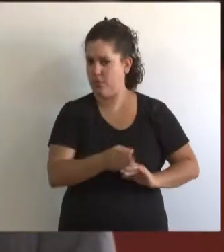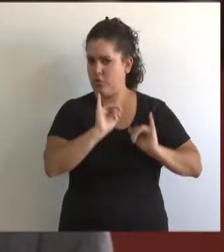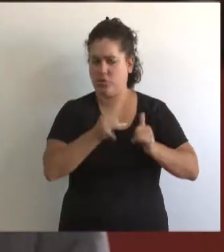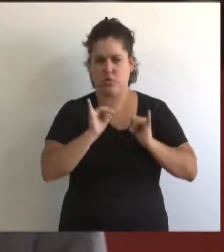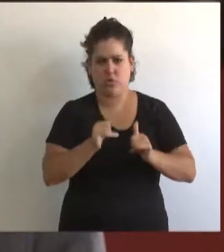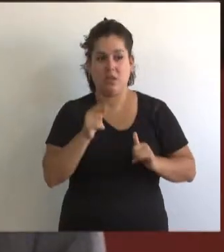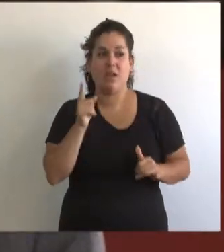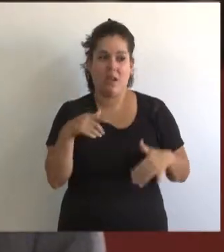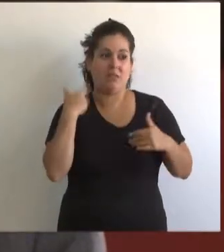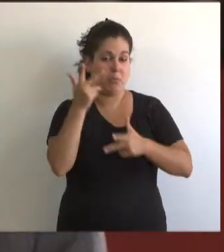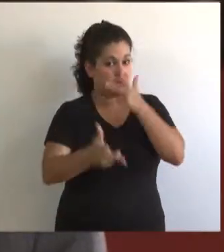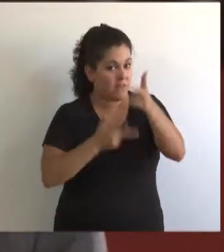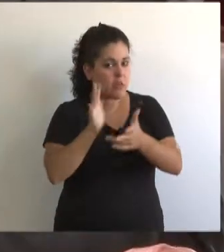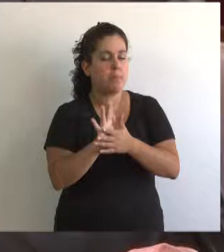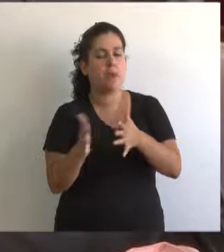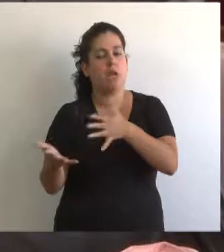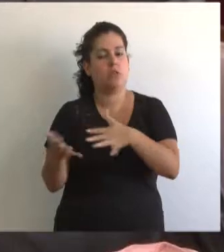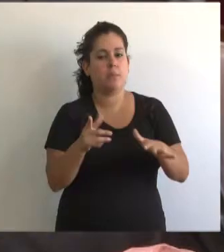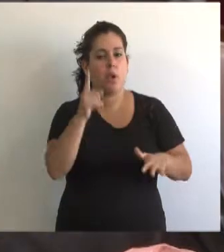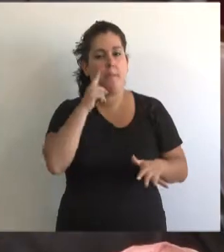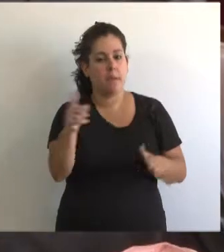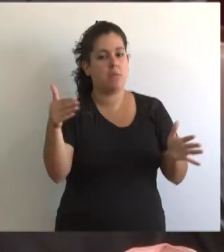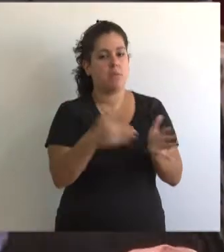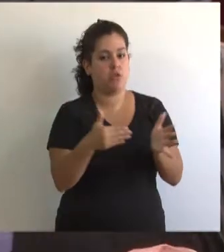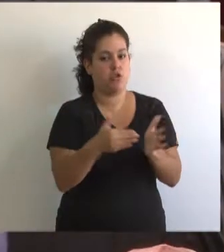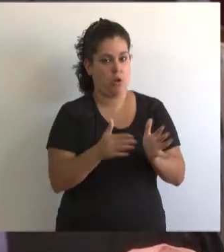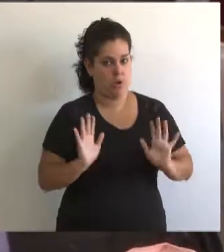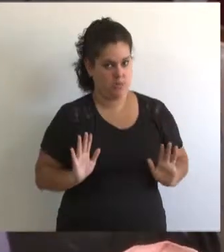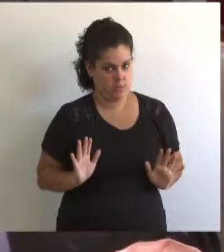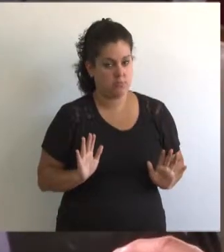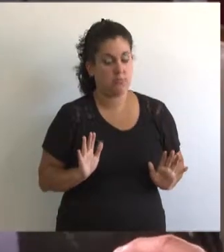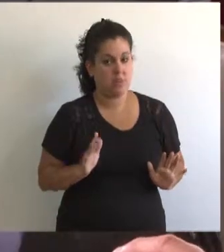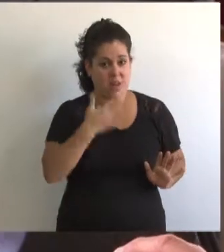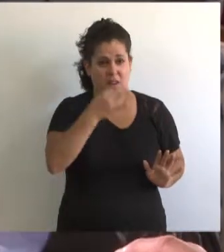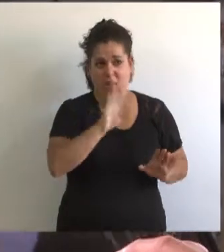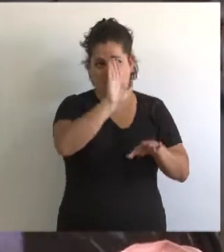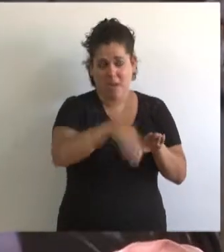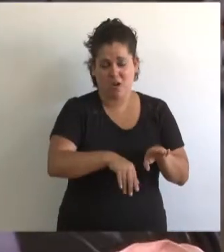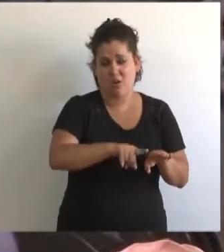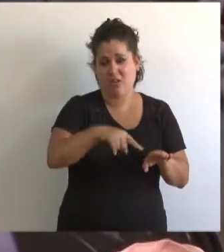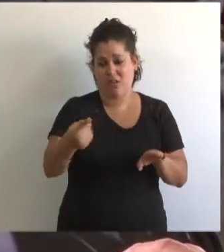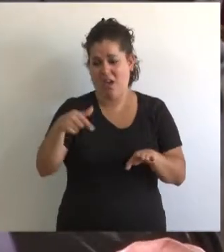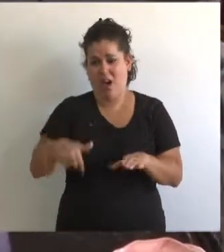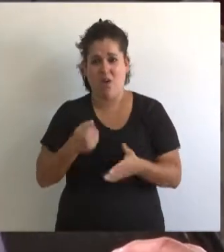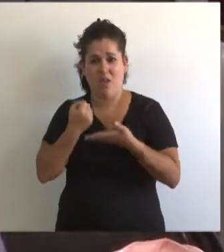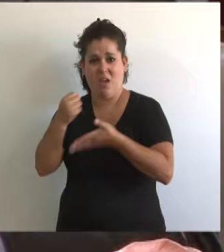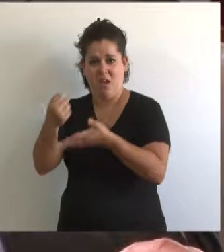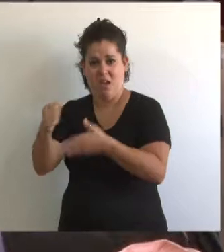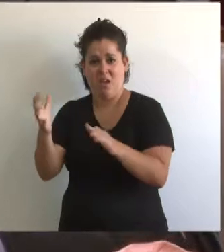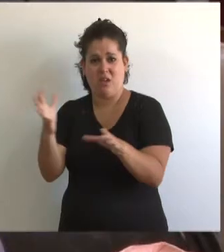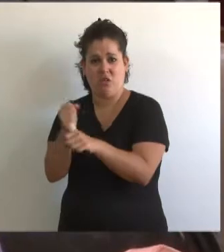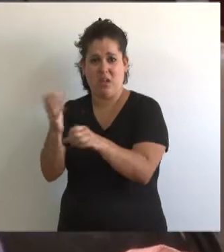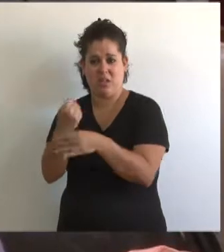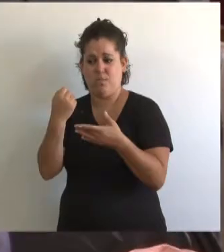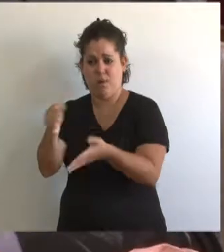Y en ese escenario estamos hablando de aproximadamente 1.000 millones, que es mucho menos de lo que hoy invierte